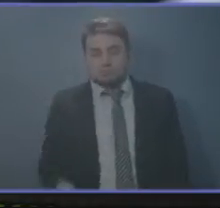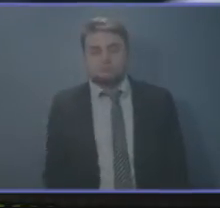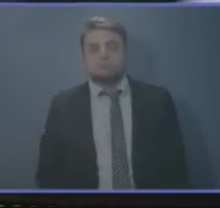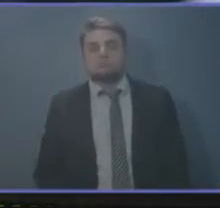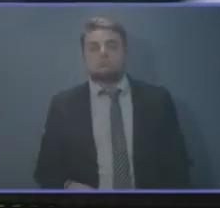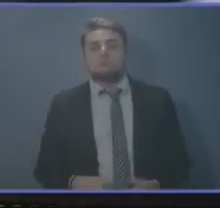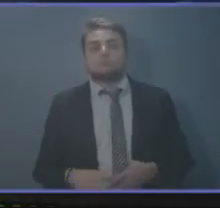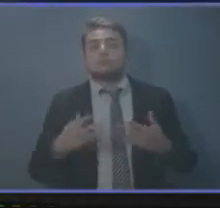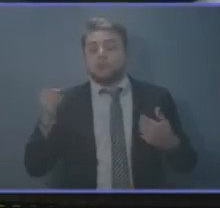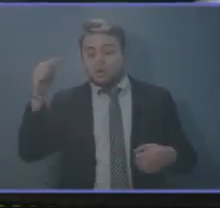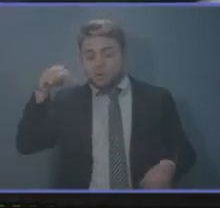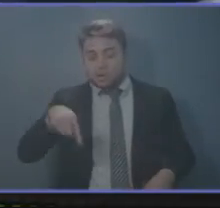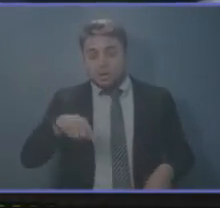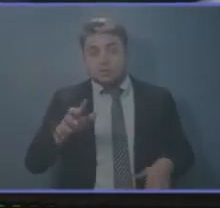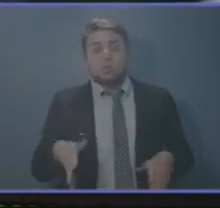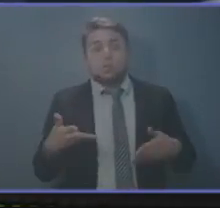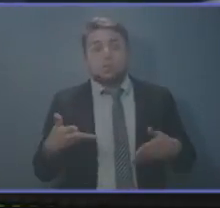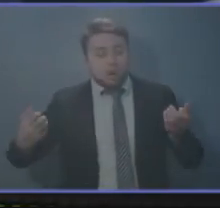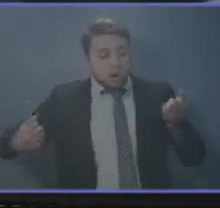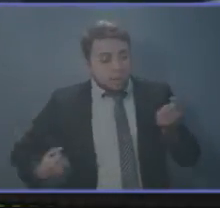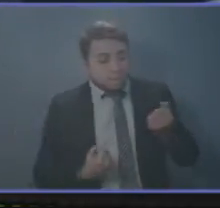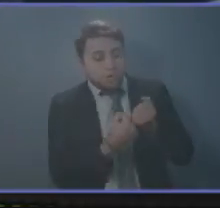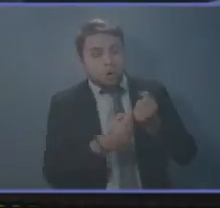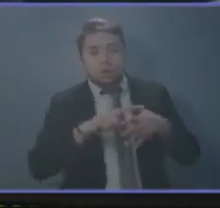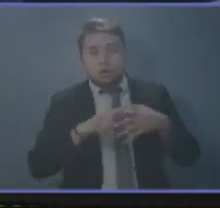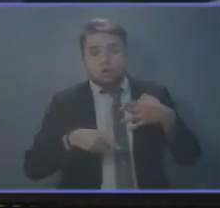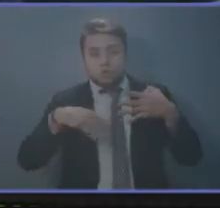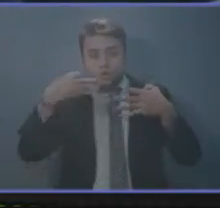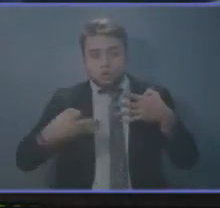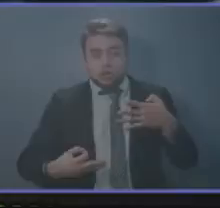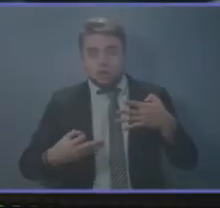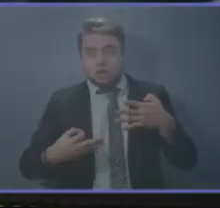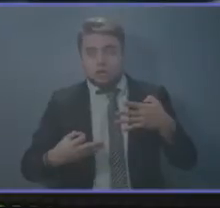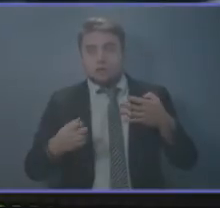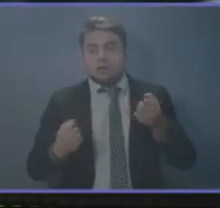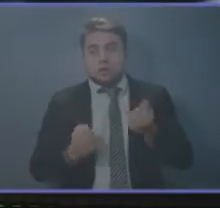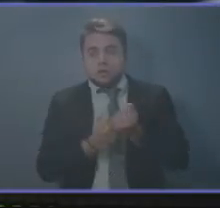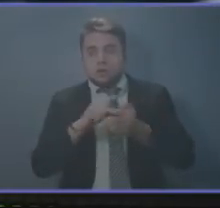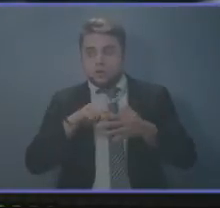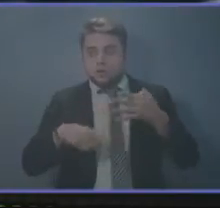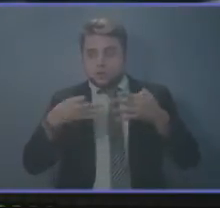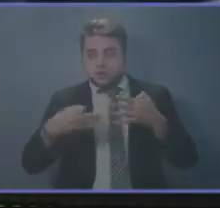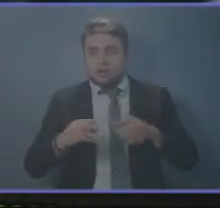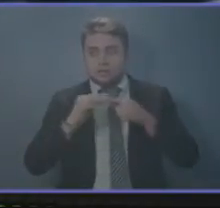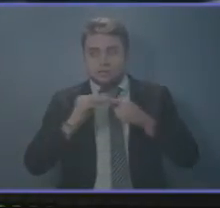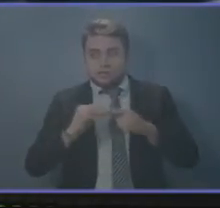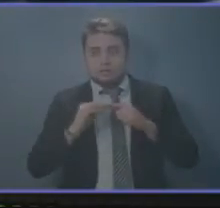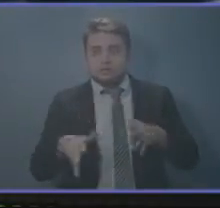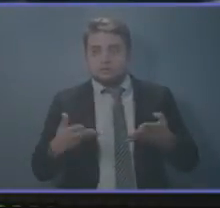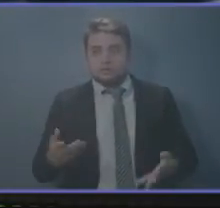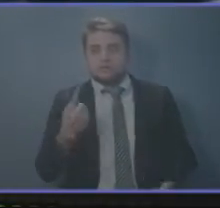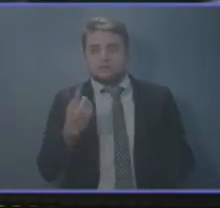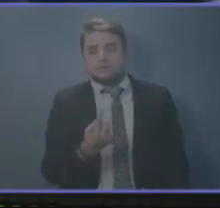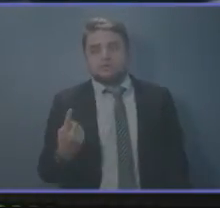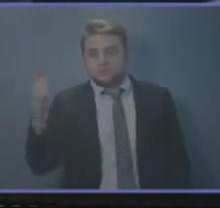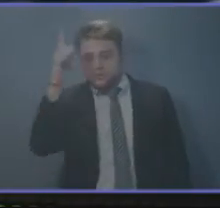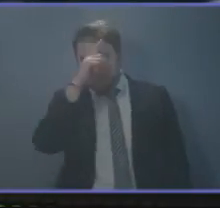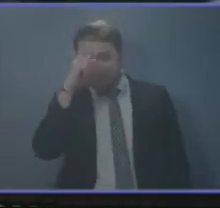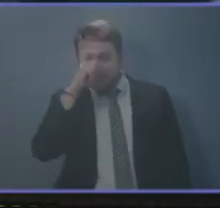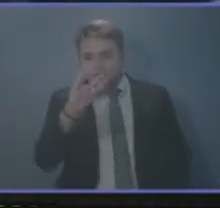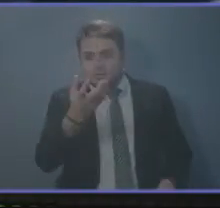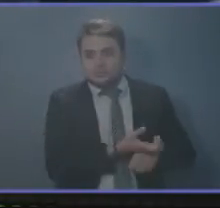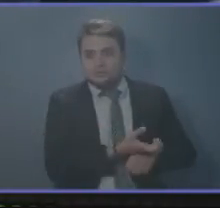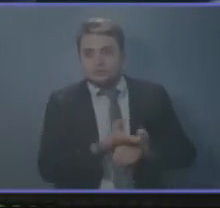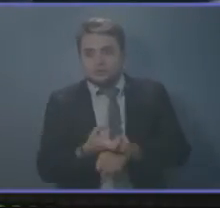legal que apoya la propuesta del régimen especial para los trabajadores del sector transporte.